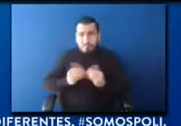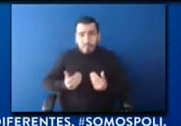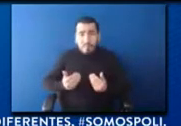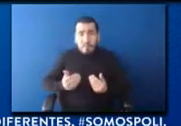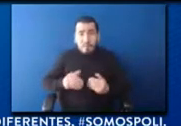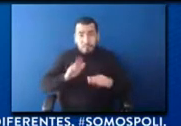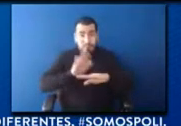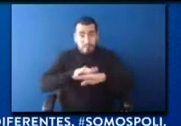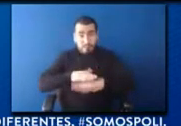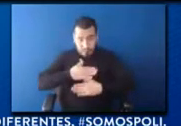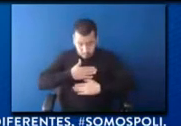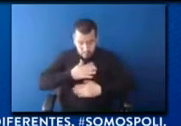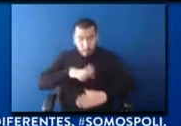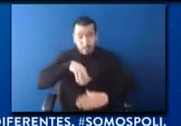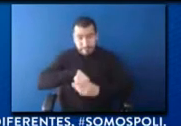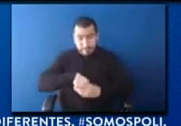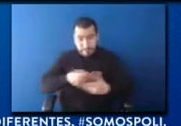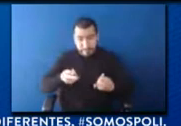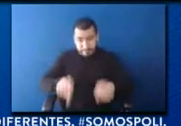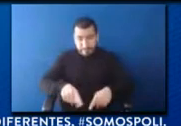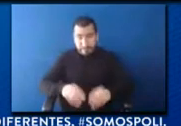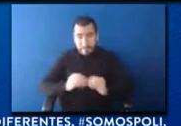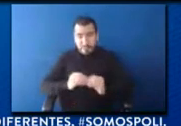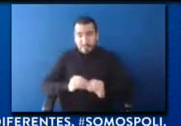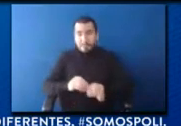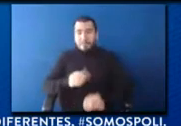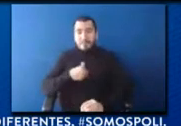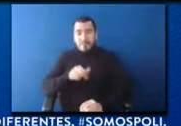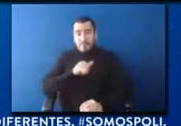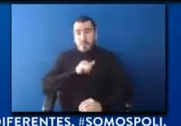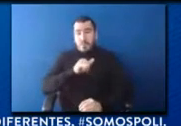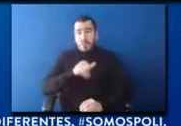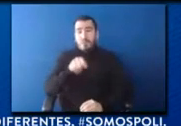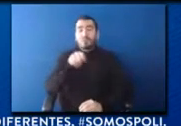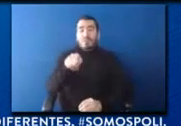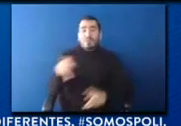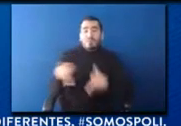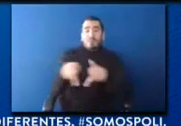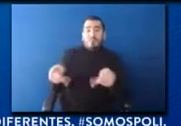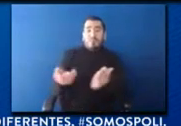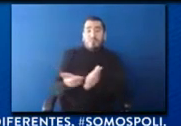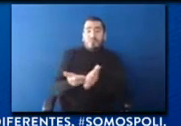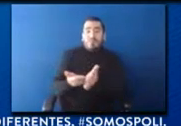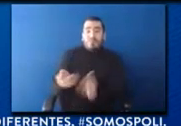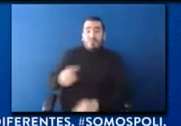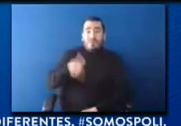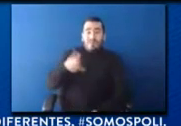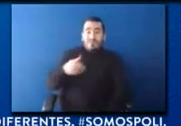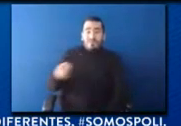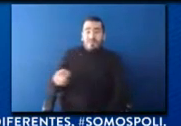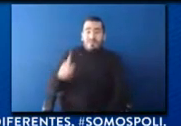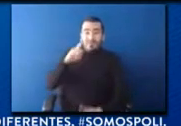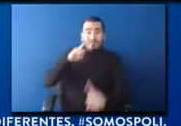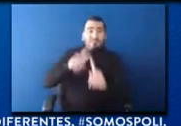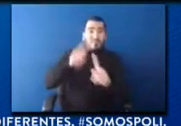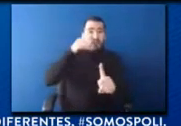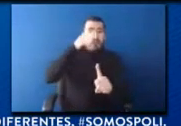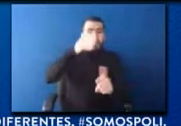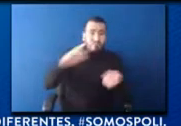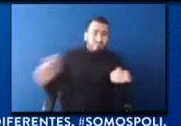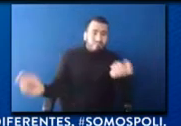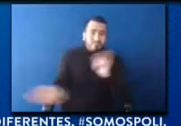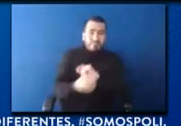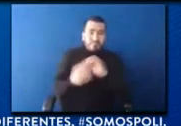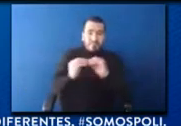a incluirme en este grupo, ustedes que son la generación del cambio, que son la generación de los jóvenes, deben